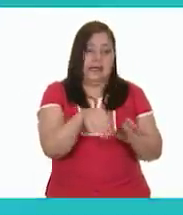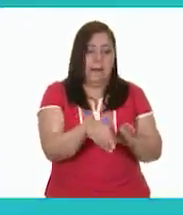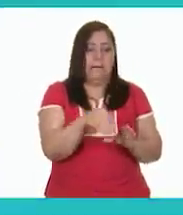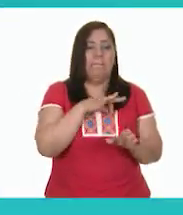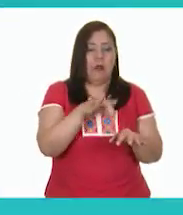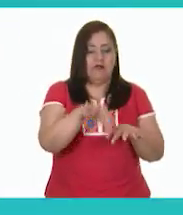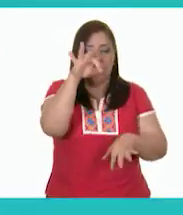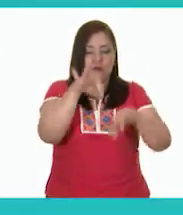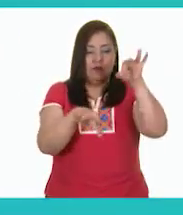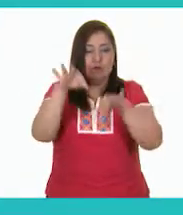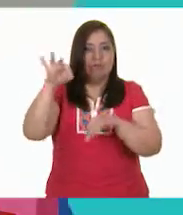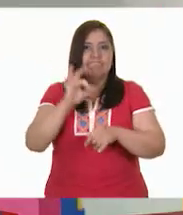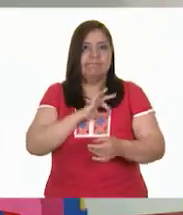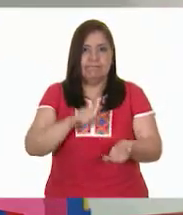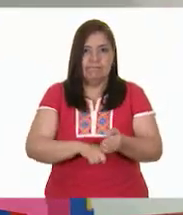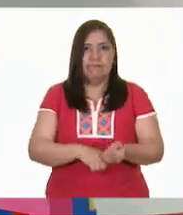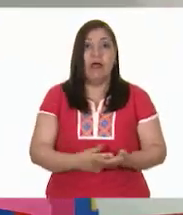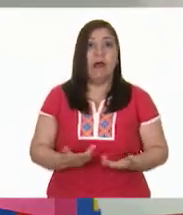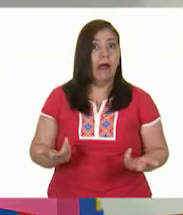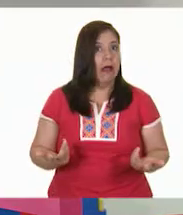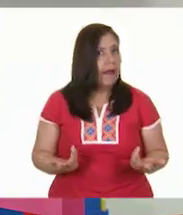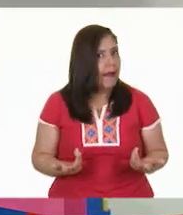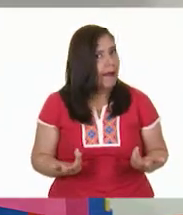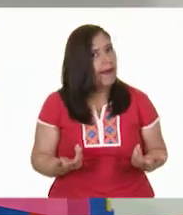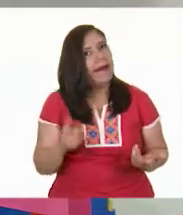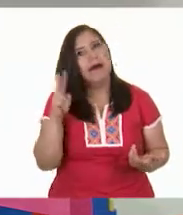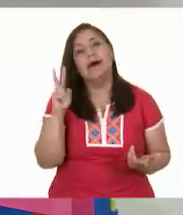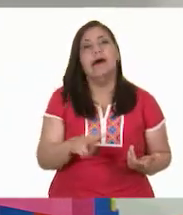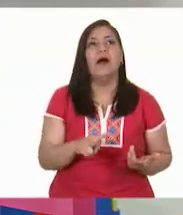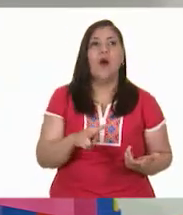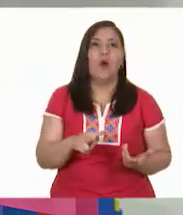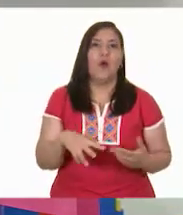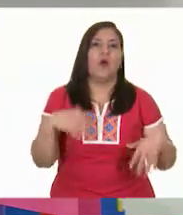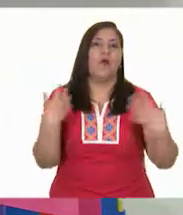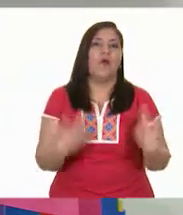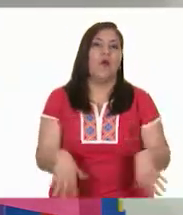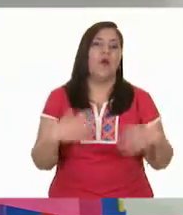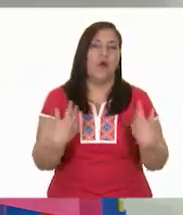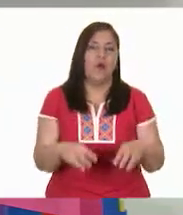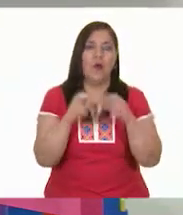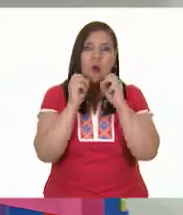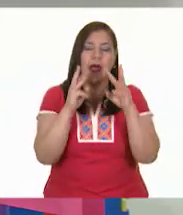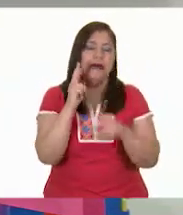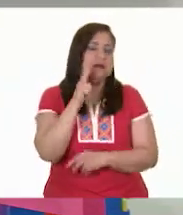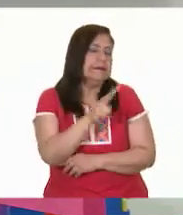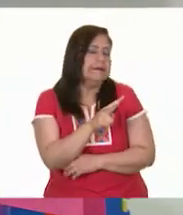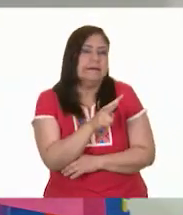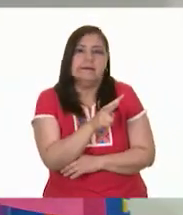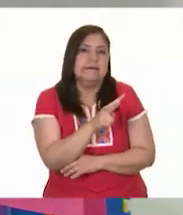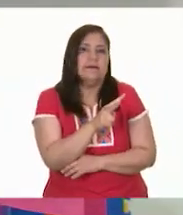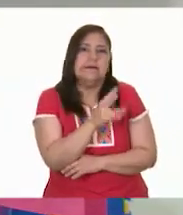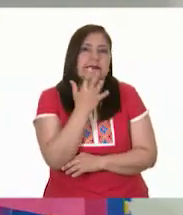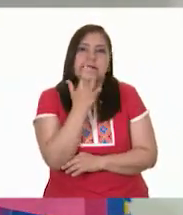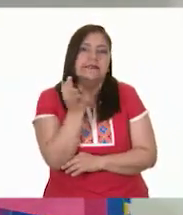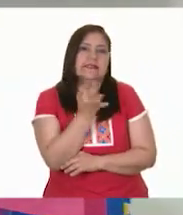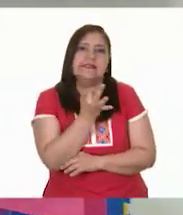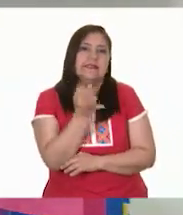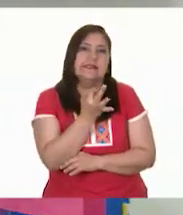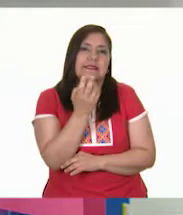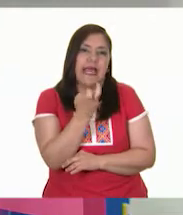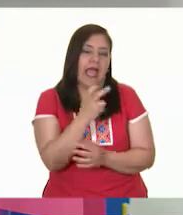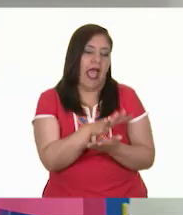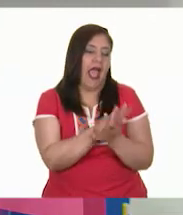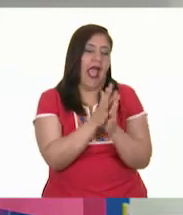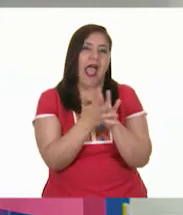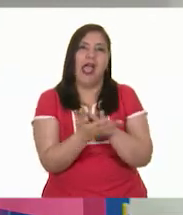desmoldar. ¡Guau! Wow, esta es la manera más rica de ver este cambio de